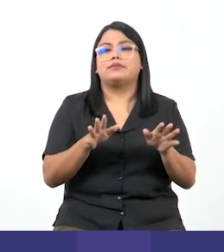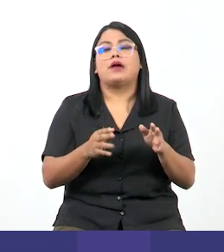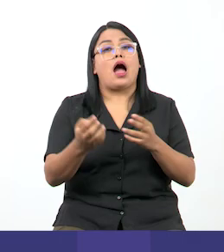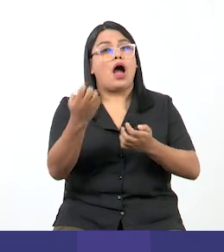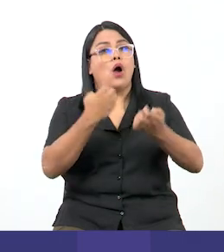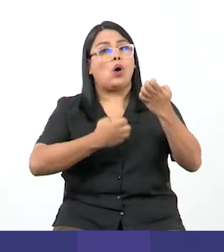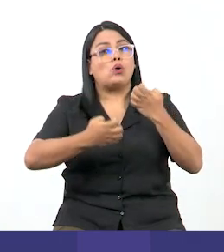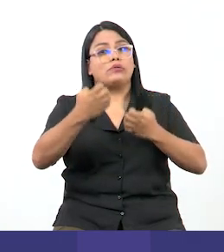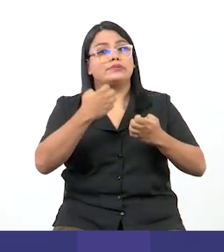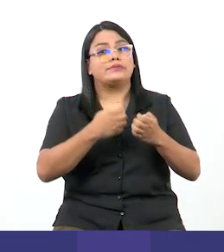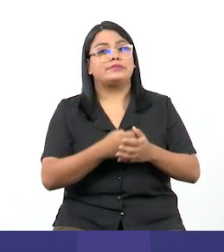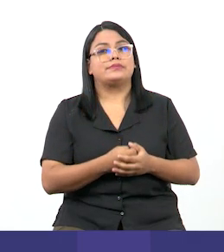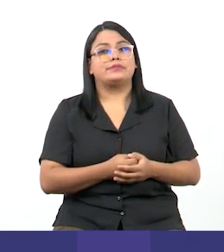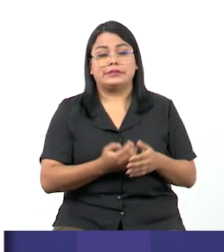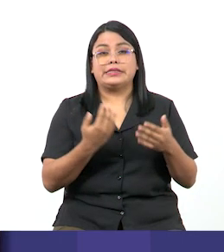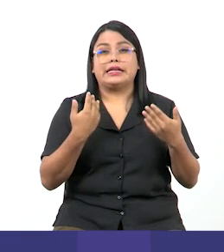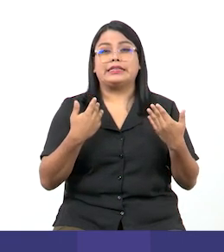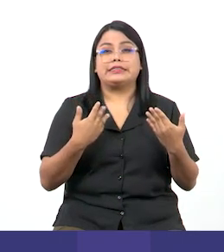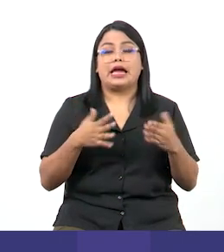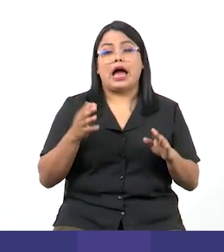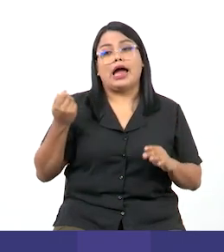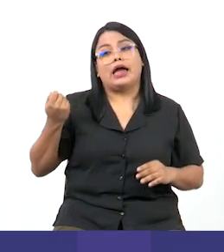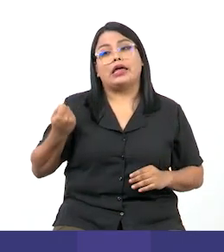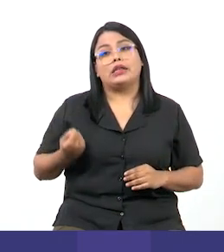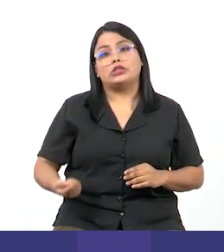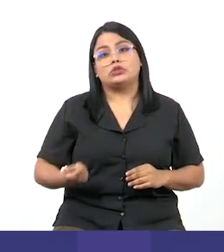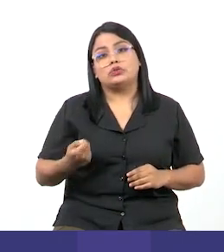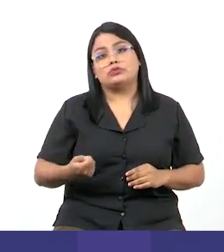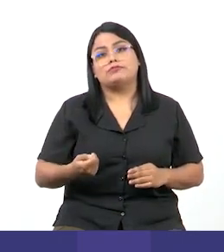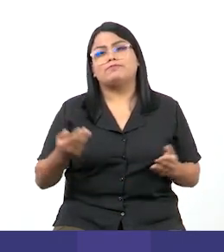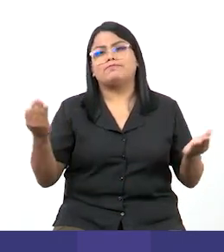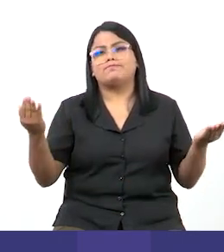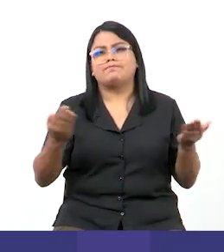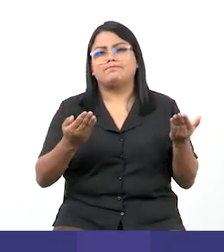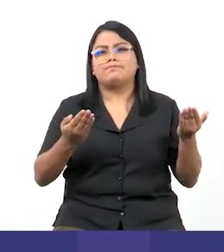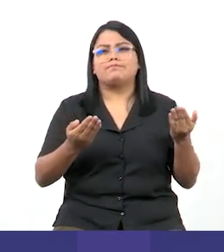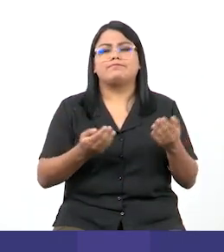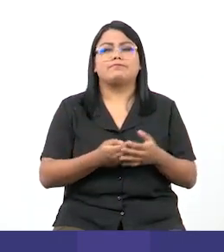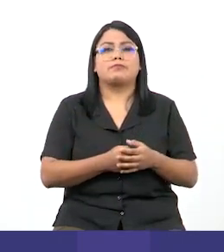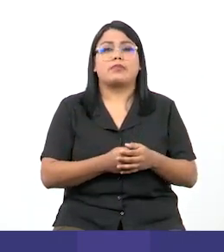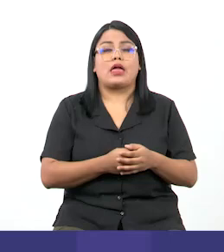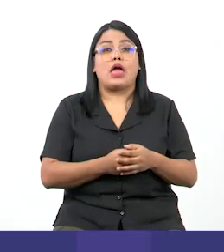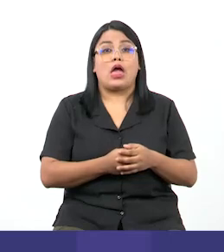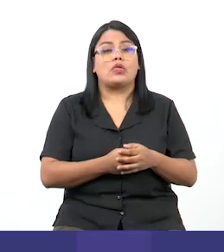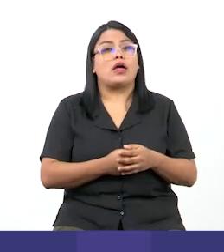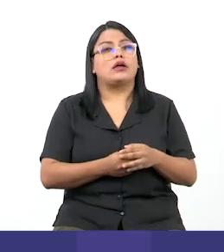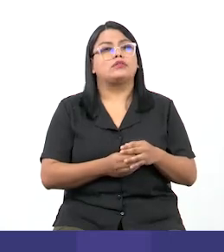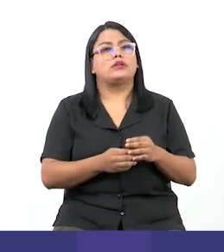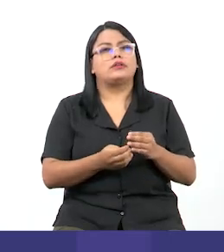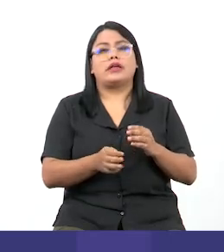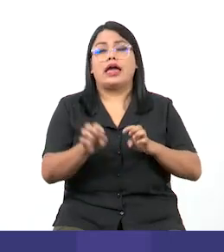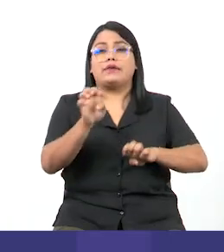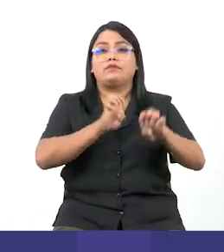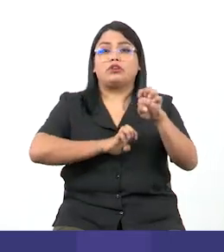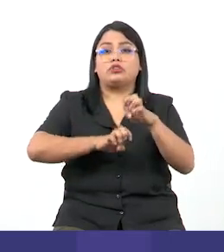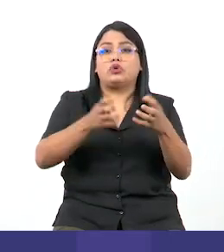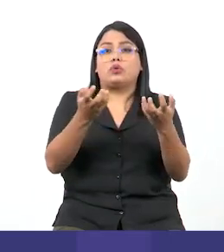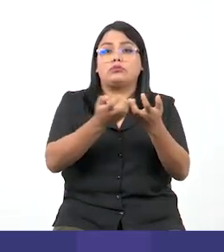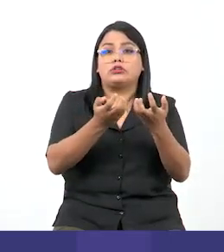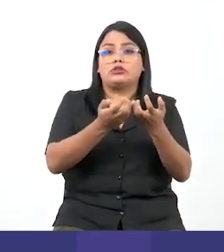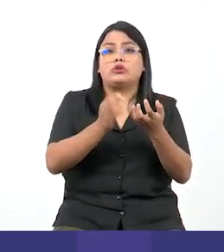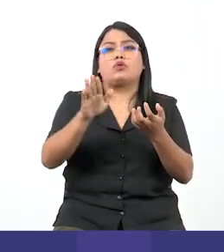docente. Autoevaluación. Una vez que el estudiantado ha hecho una coevaluación de su